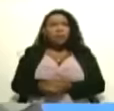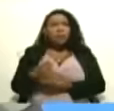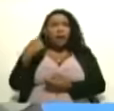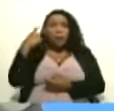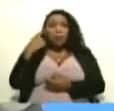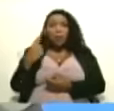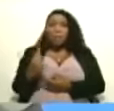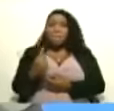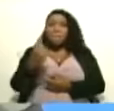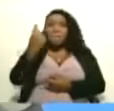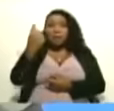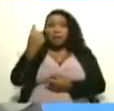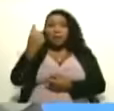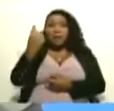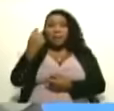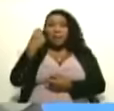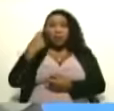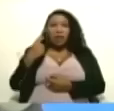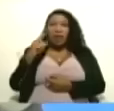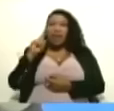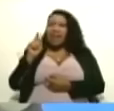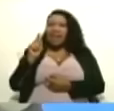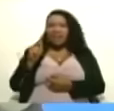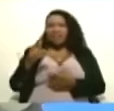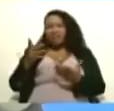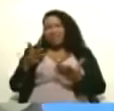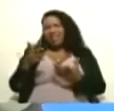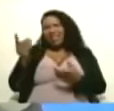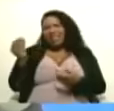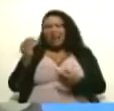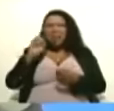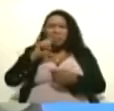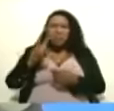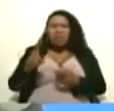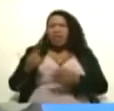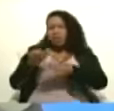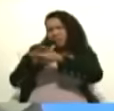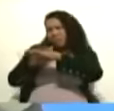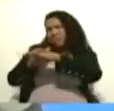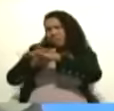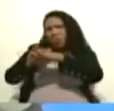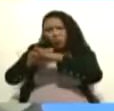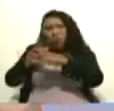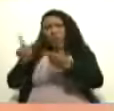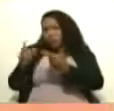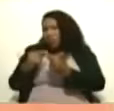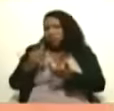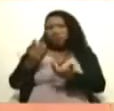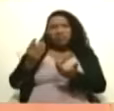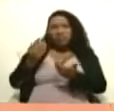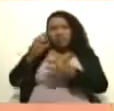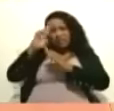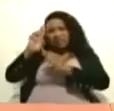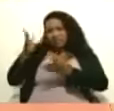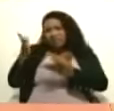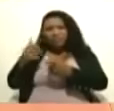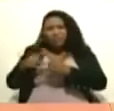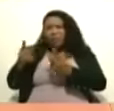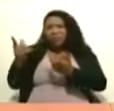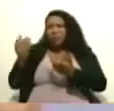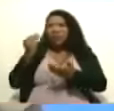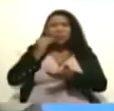no me quiero poner pedante pero eso es una tontería con todo respeto te cuento brevemente Fíjate en todas las